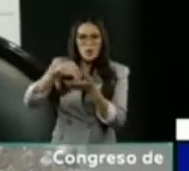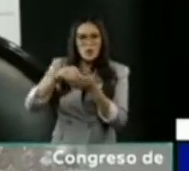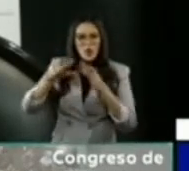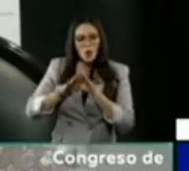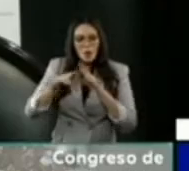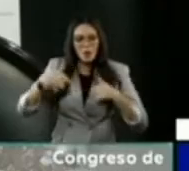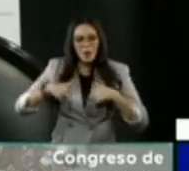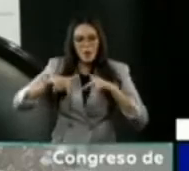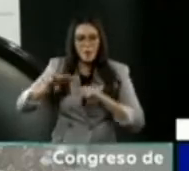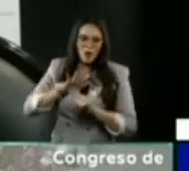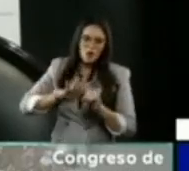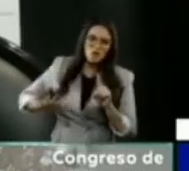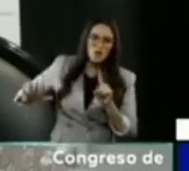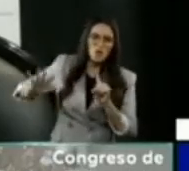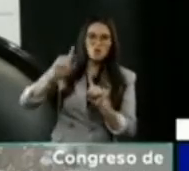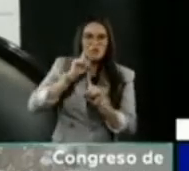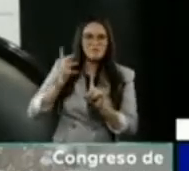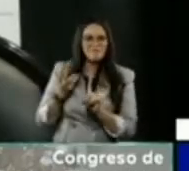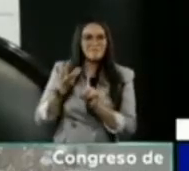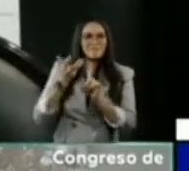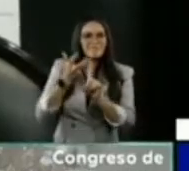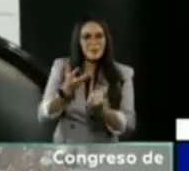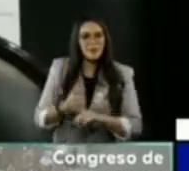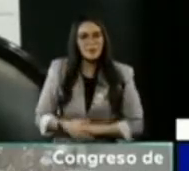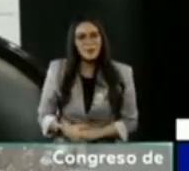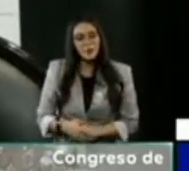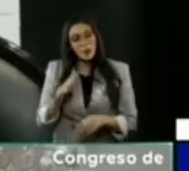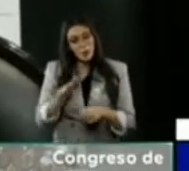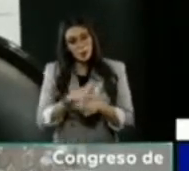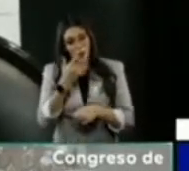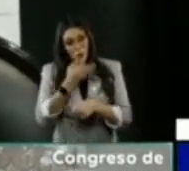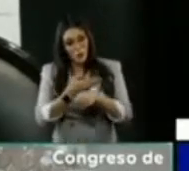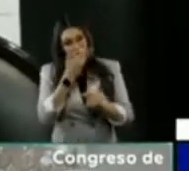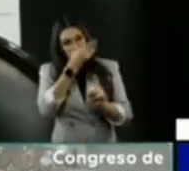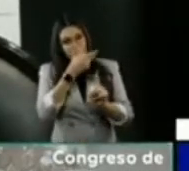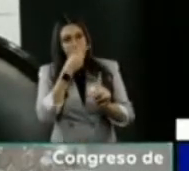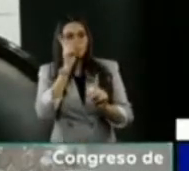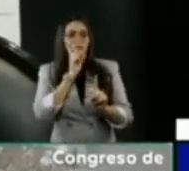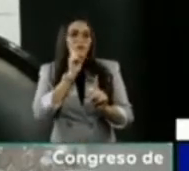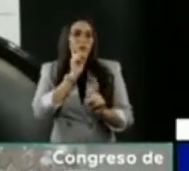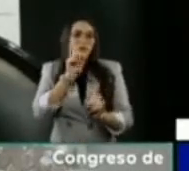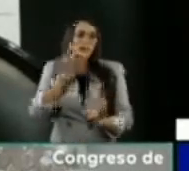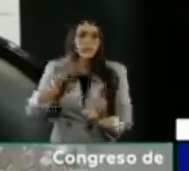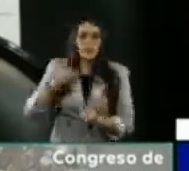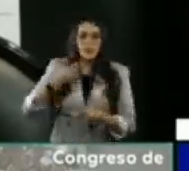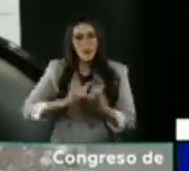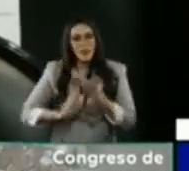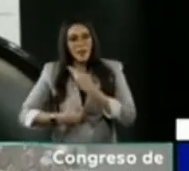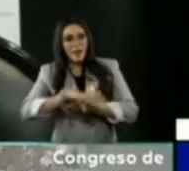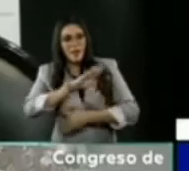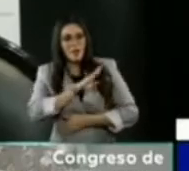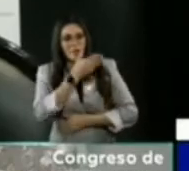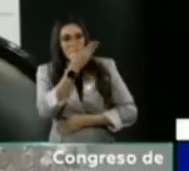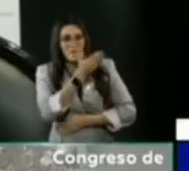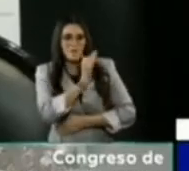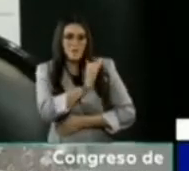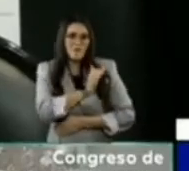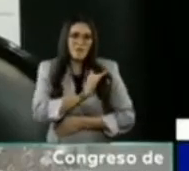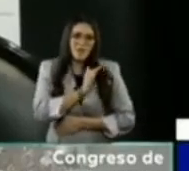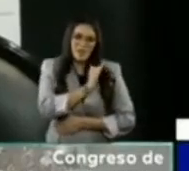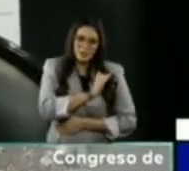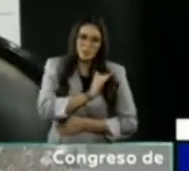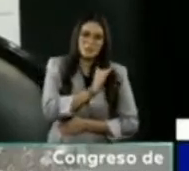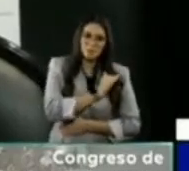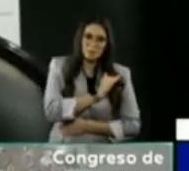porque Genaro García Luna ya está entregado a Estados Unidos. Pedir 20 años de cárcel está doblando